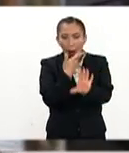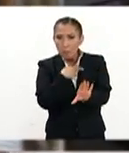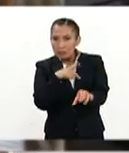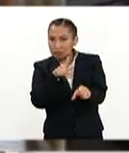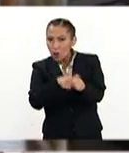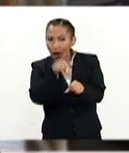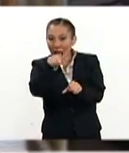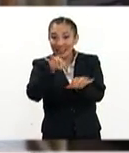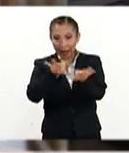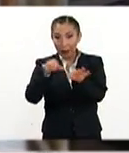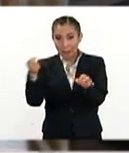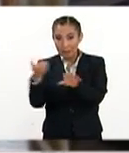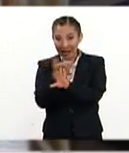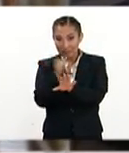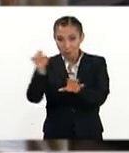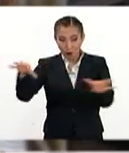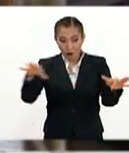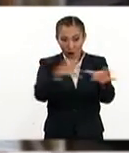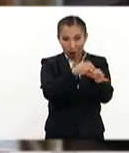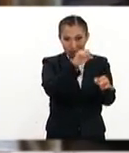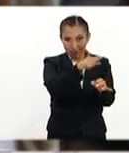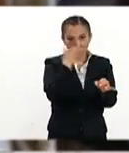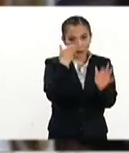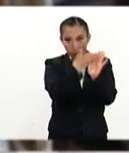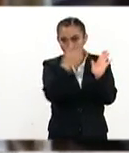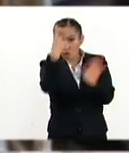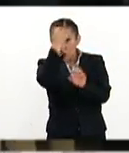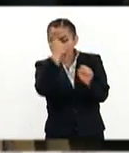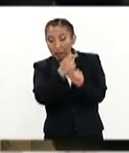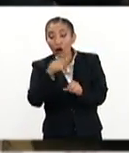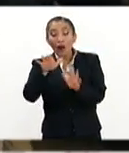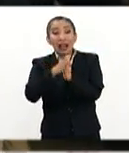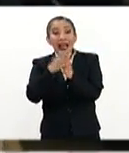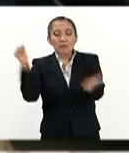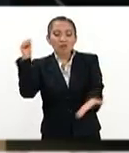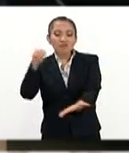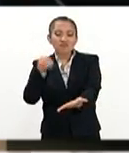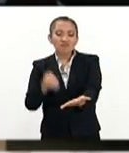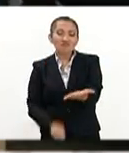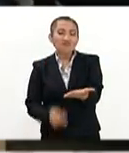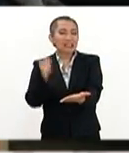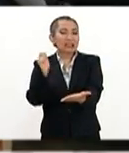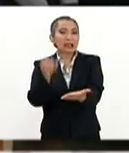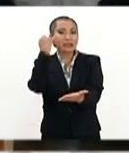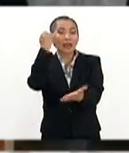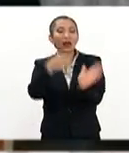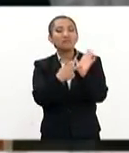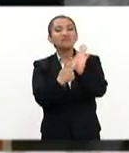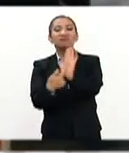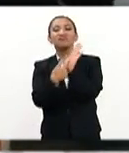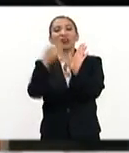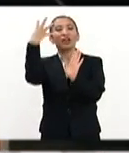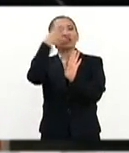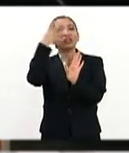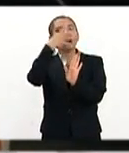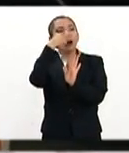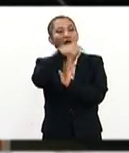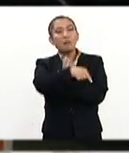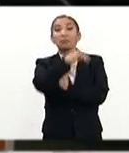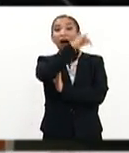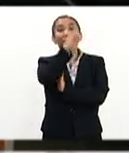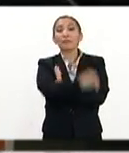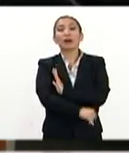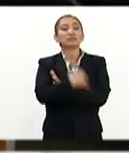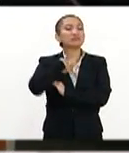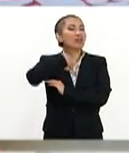trabajaron o trabajan con él durante este periodo. El libro se basa en la idea de que Trump no solo nunca